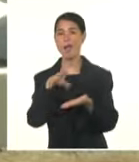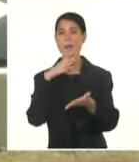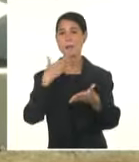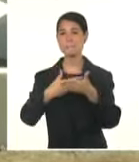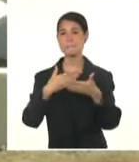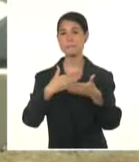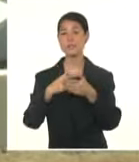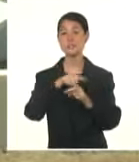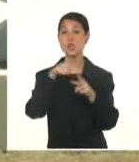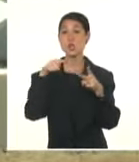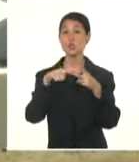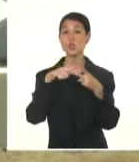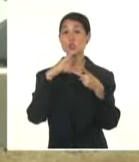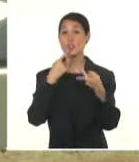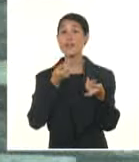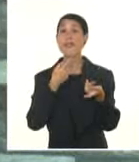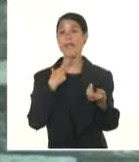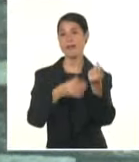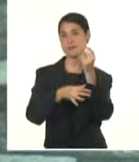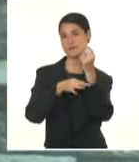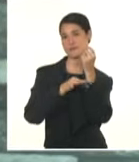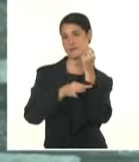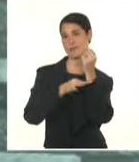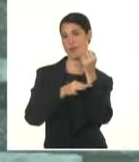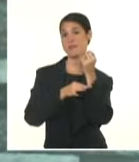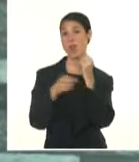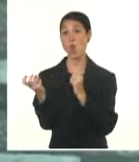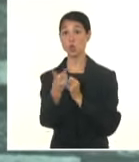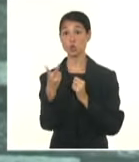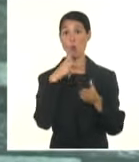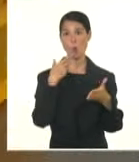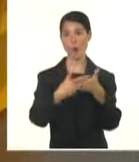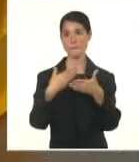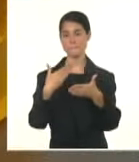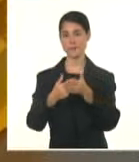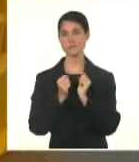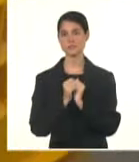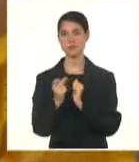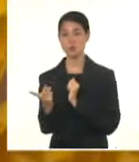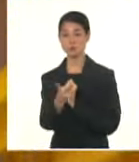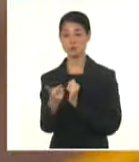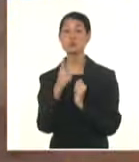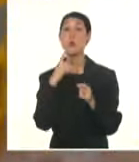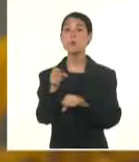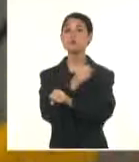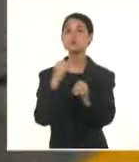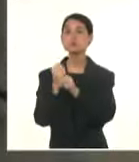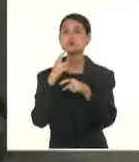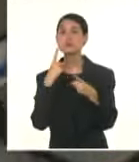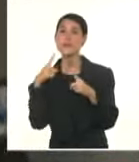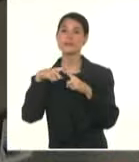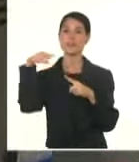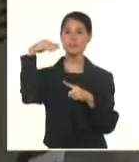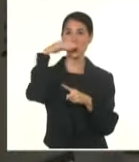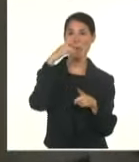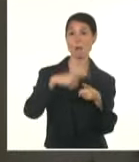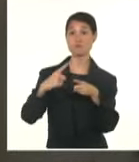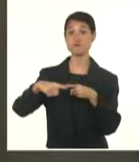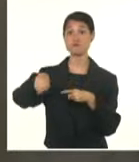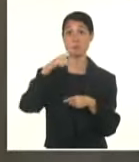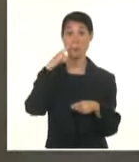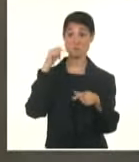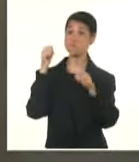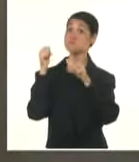de transformación de carne, que es en la finca de Azumá, donde se está incorporando toda la tecnología que se requiere para en el futuro, es decir, estamos ahora en un proceso ya